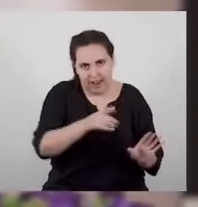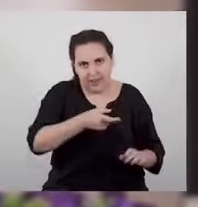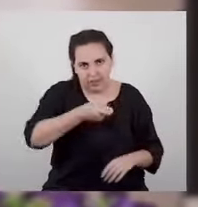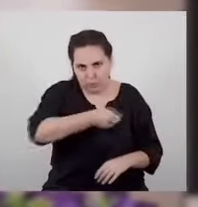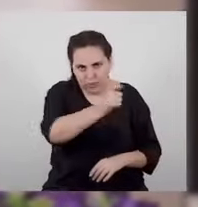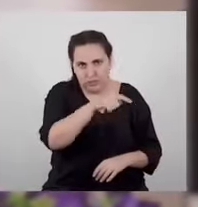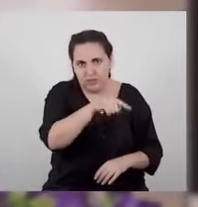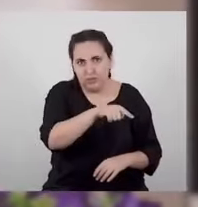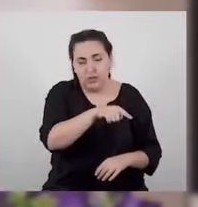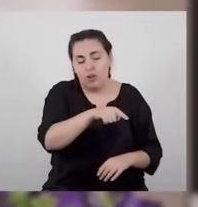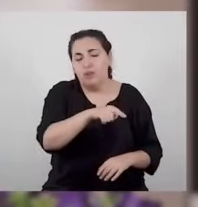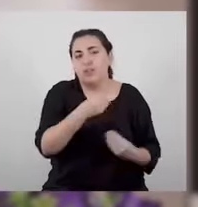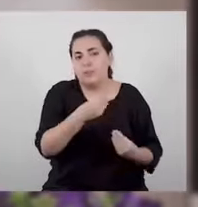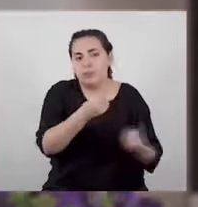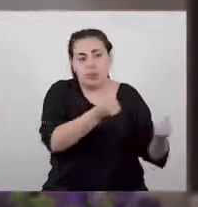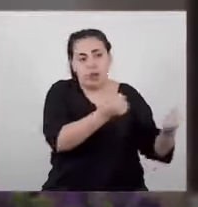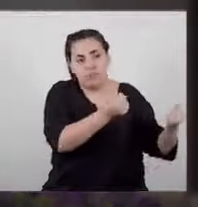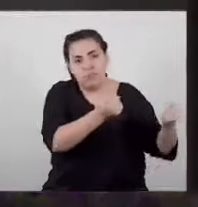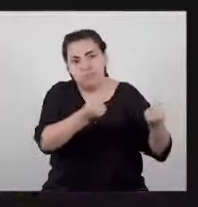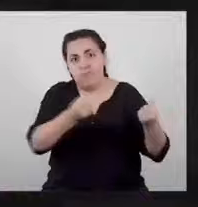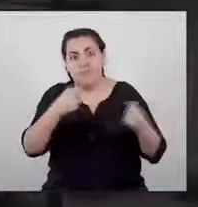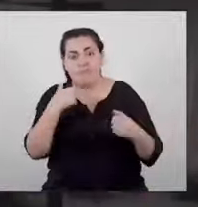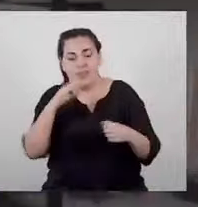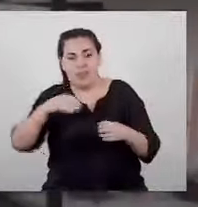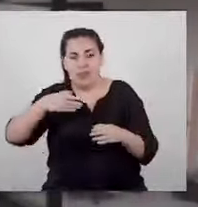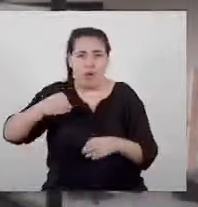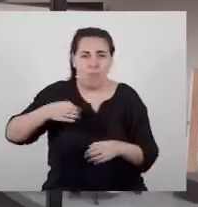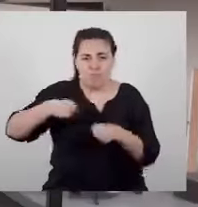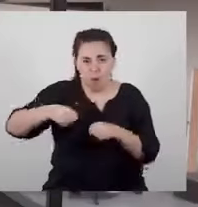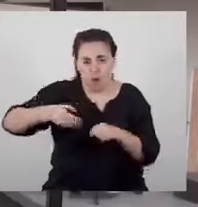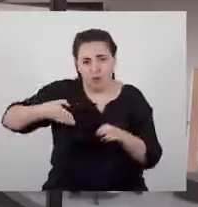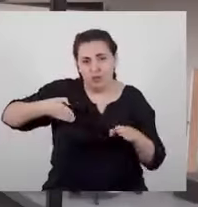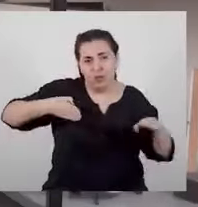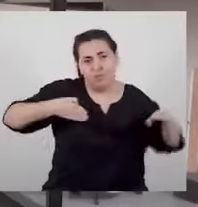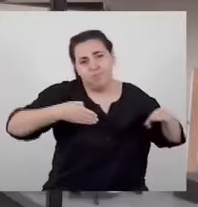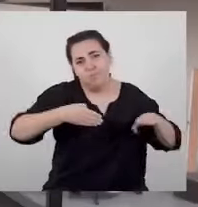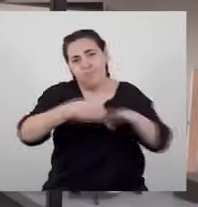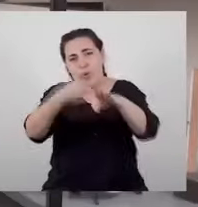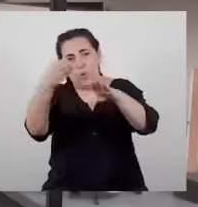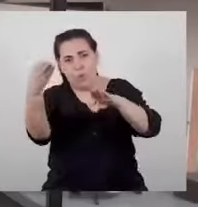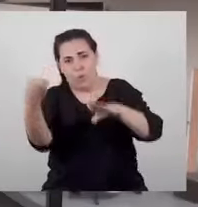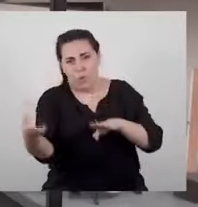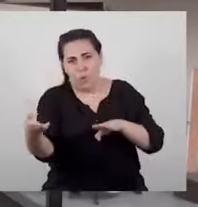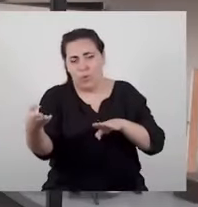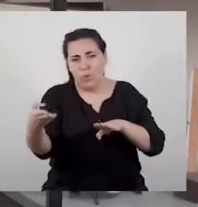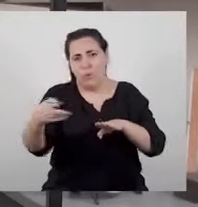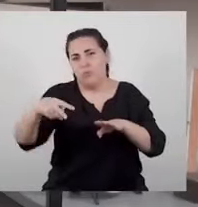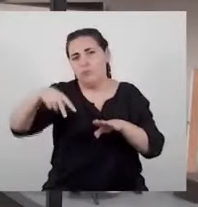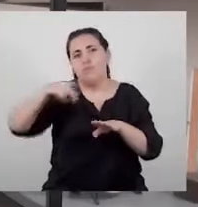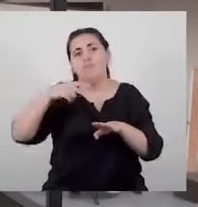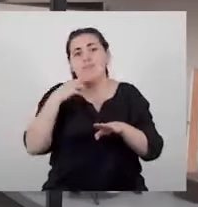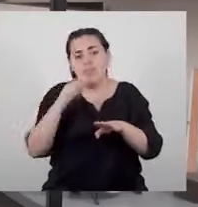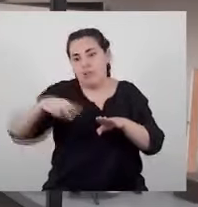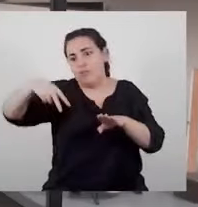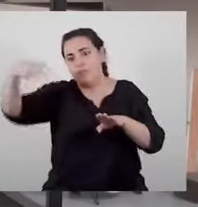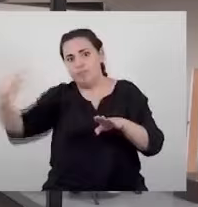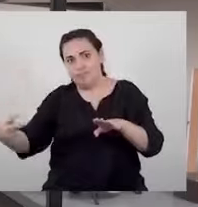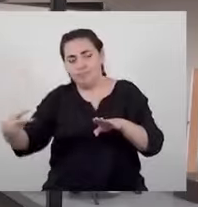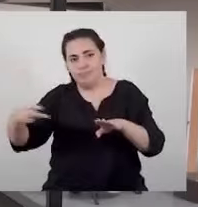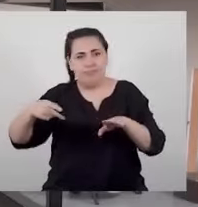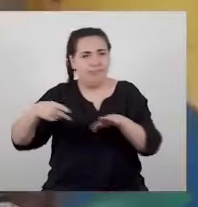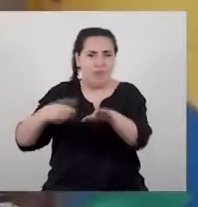a más de 100 km por hora 100 km por hora le da de lleno Lucas cae para un costado el hombre sigue y choca contra la